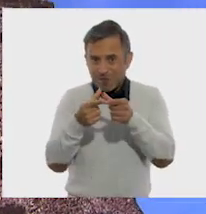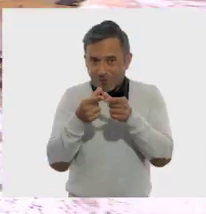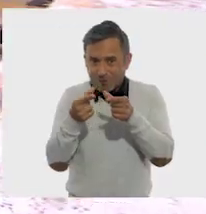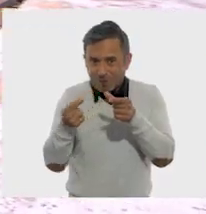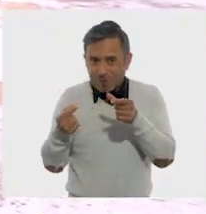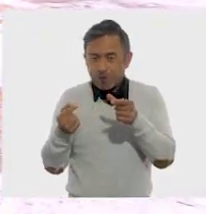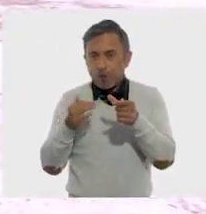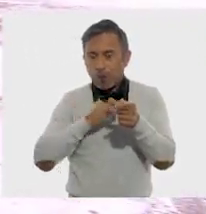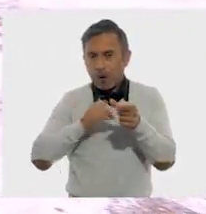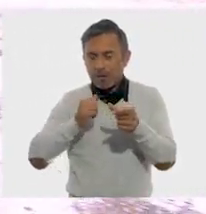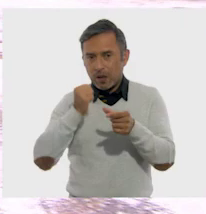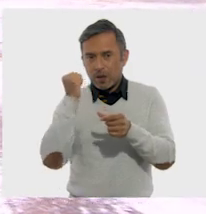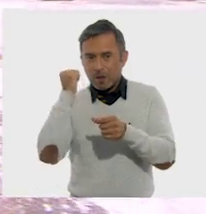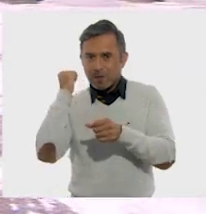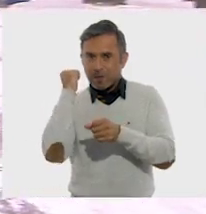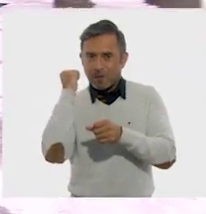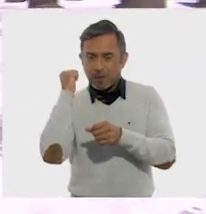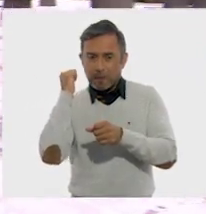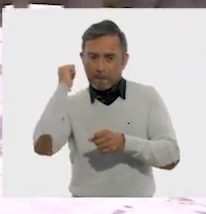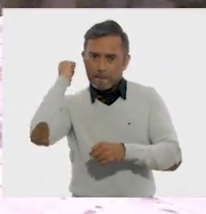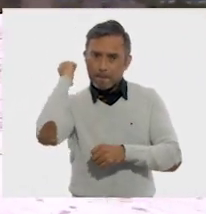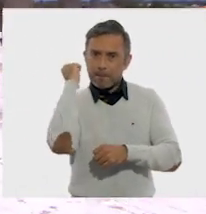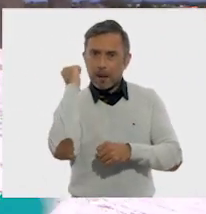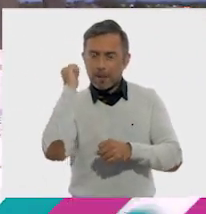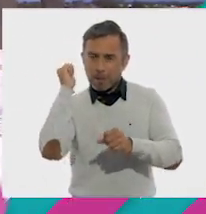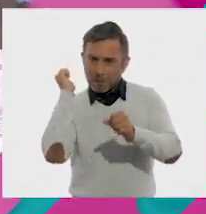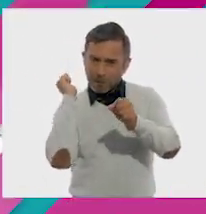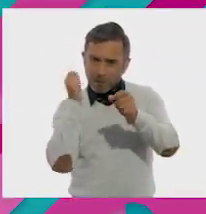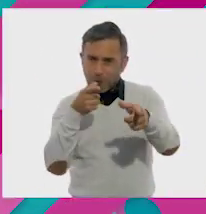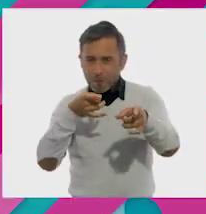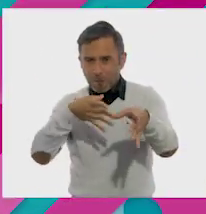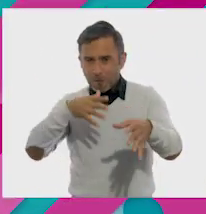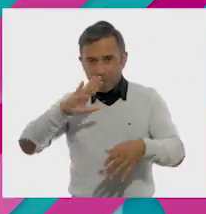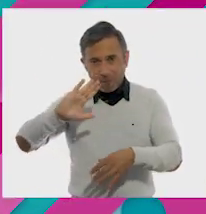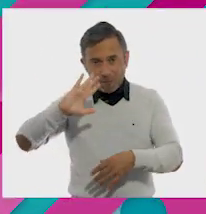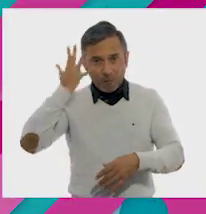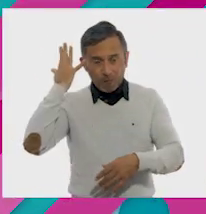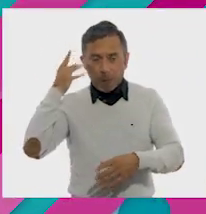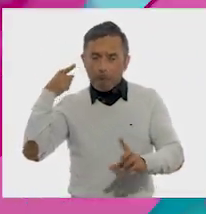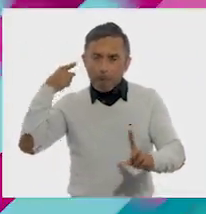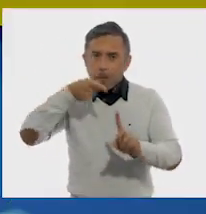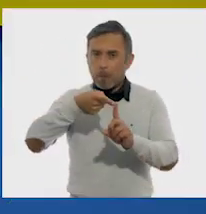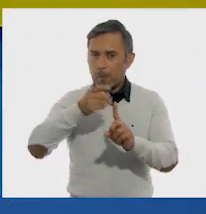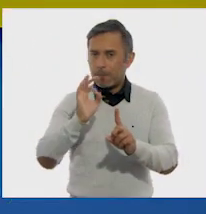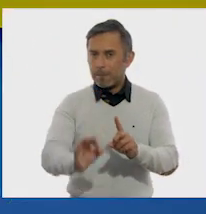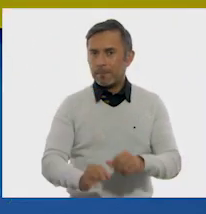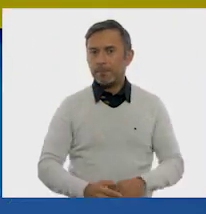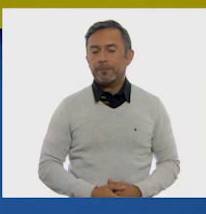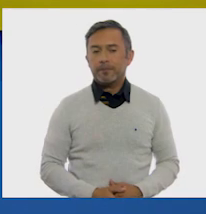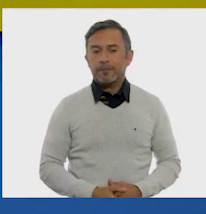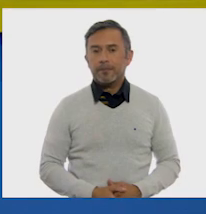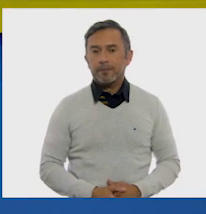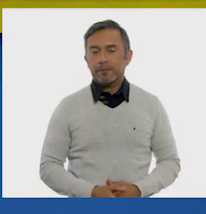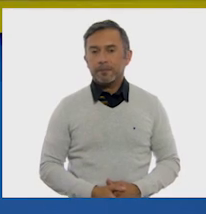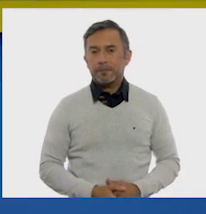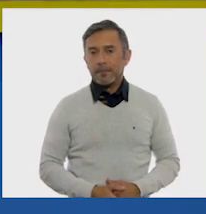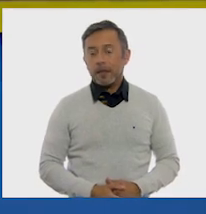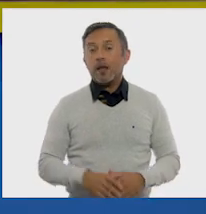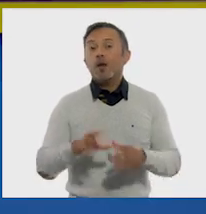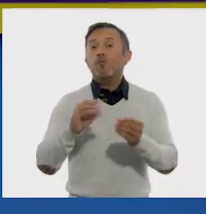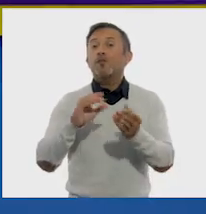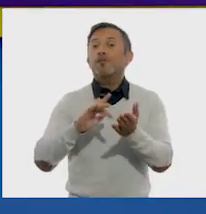avance mucho a mayor velocidad y tiene mucho mejor puntería. Les agradecemos mucho